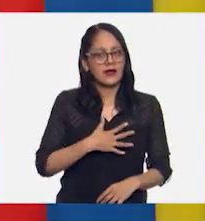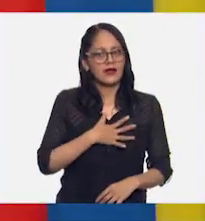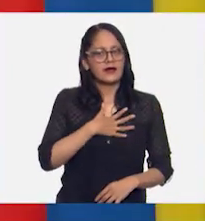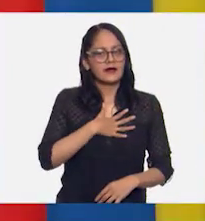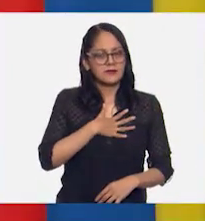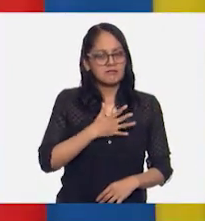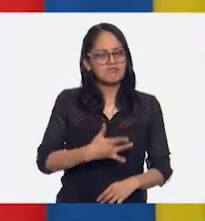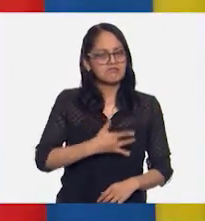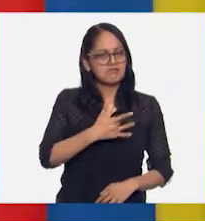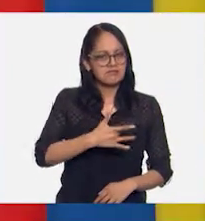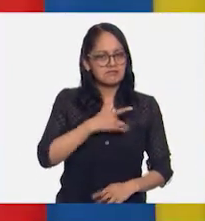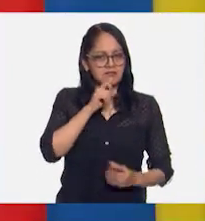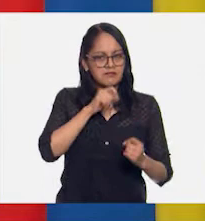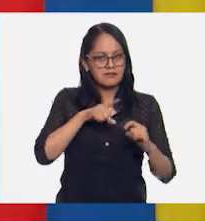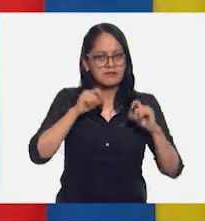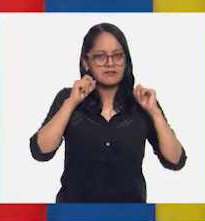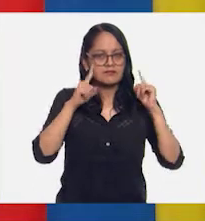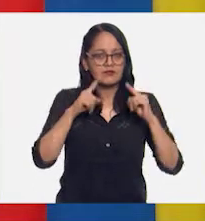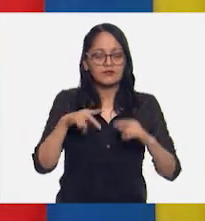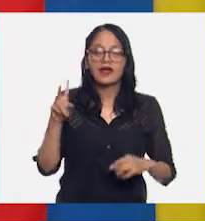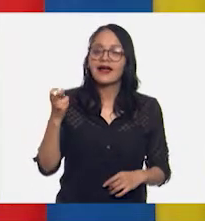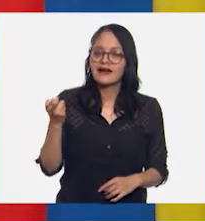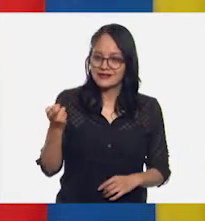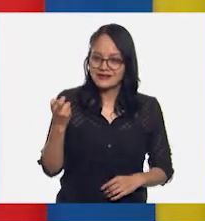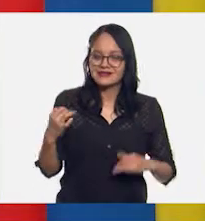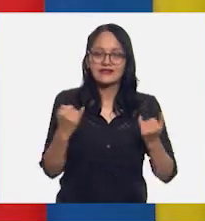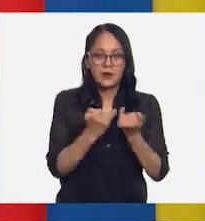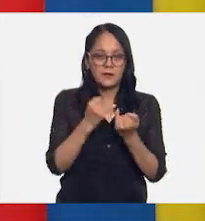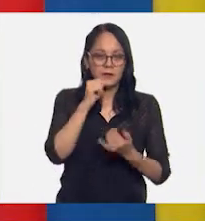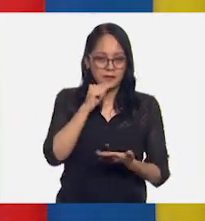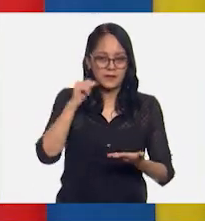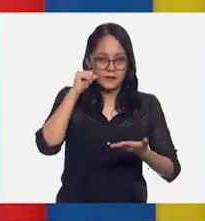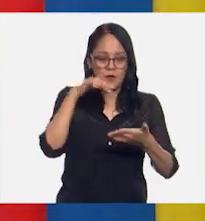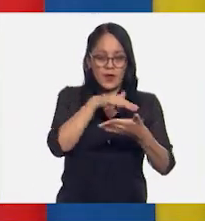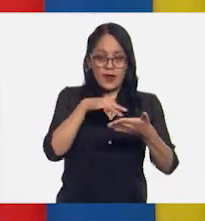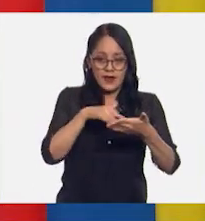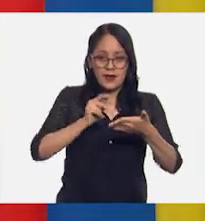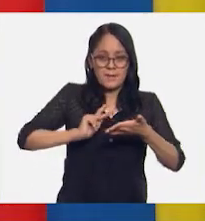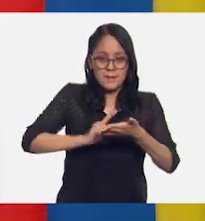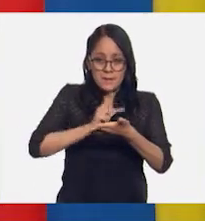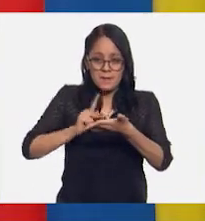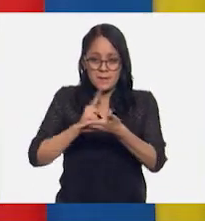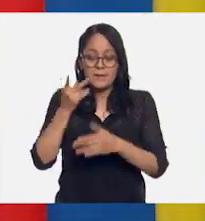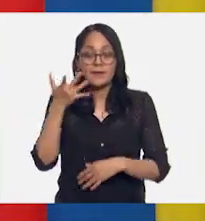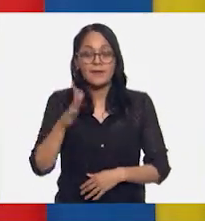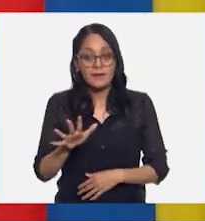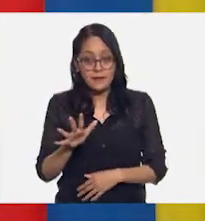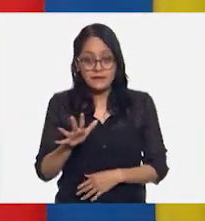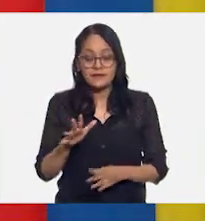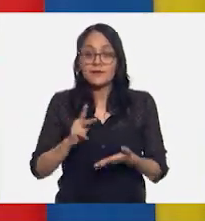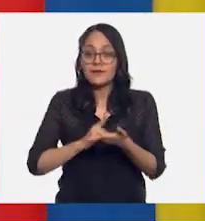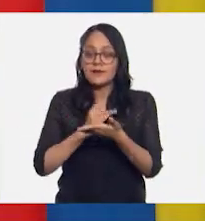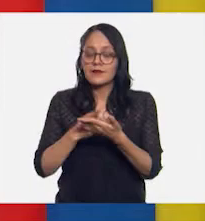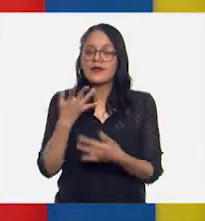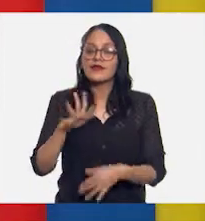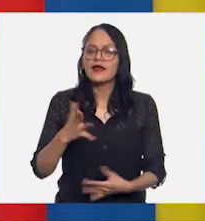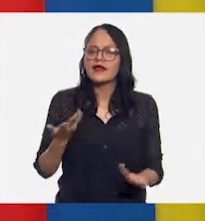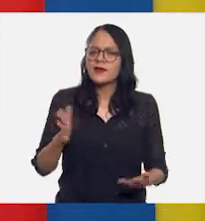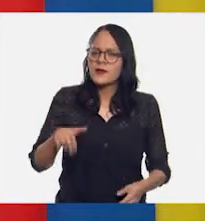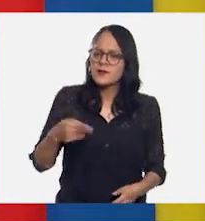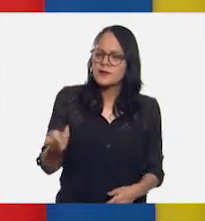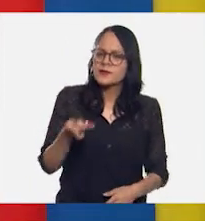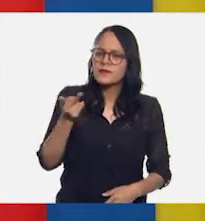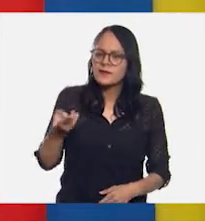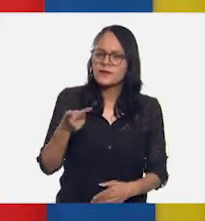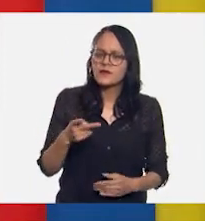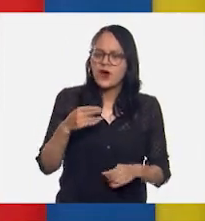lo sensitivo. Así es, Gaby. Ayer releí el poema no menos de 10 veces y a todo esto, Gaby, ¿cuál es el